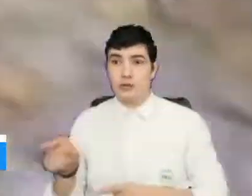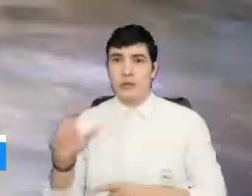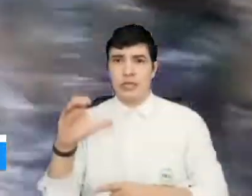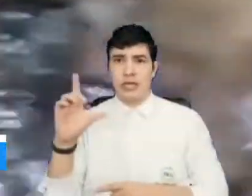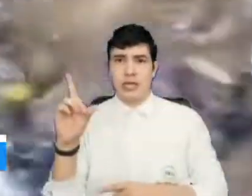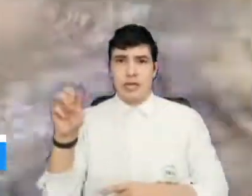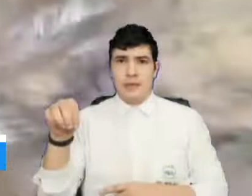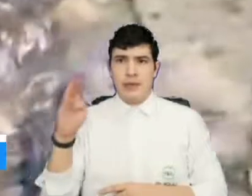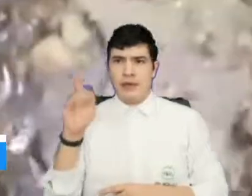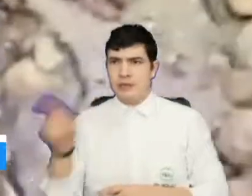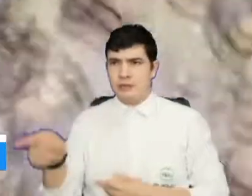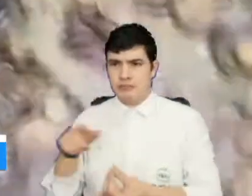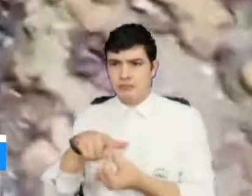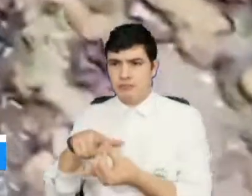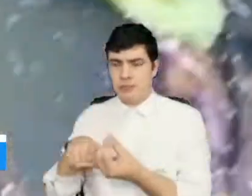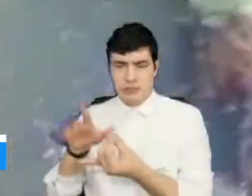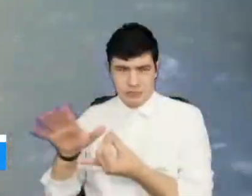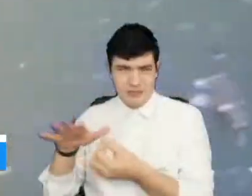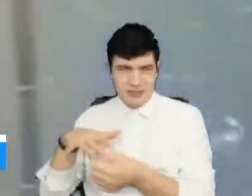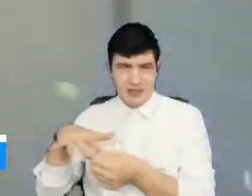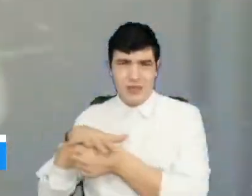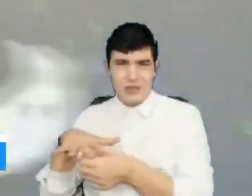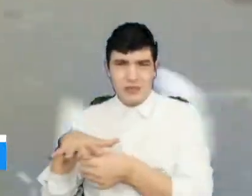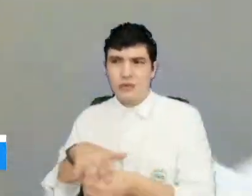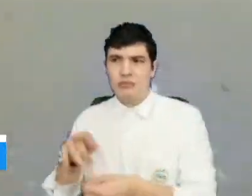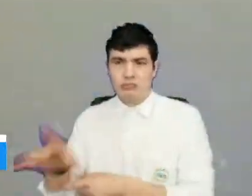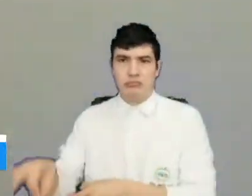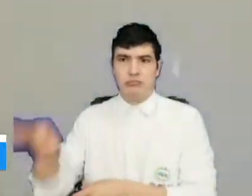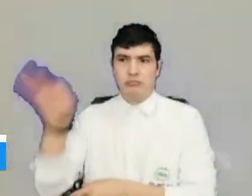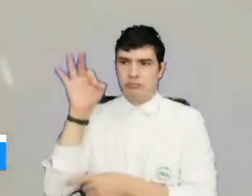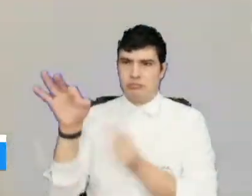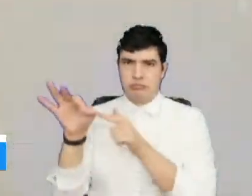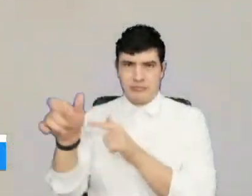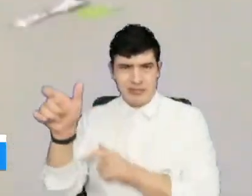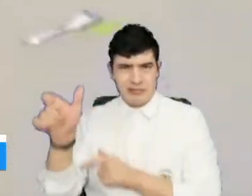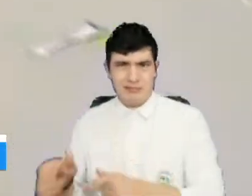Por ahora la comunidad sigue bebiendo agua contaminada y con olores putrefactos.